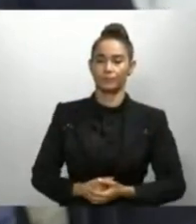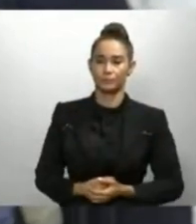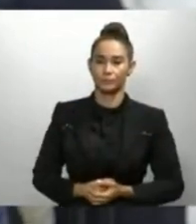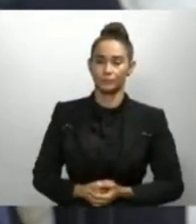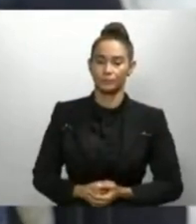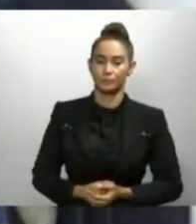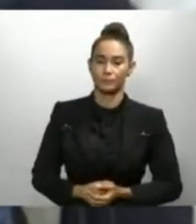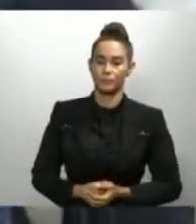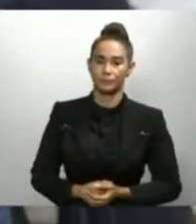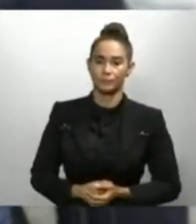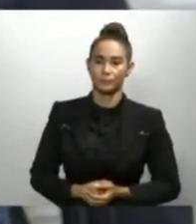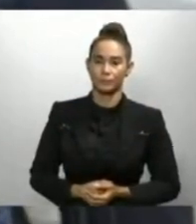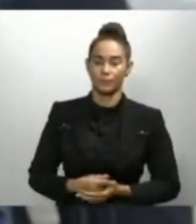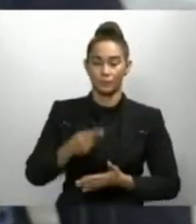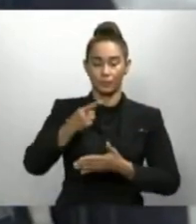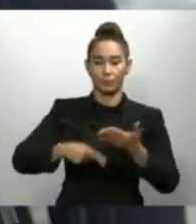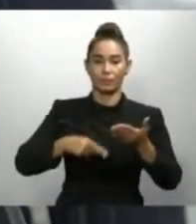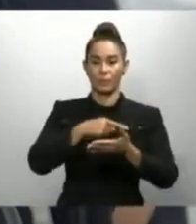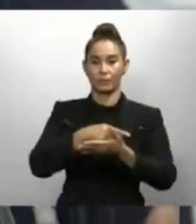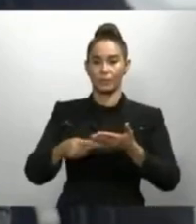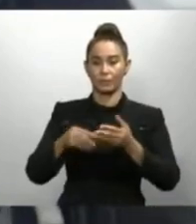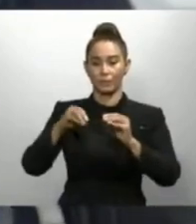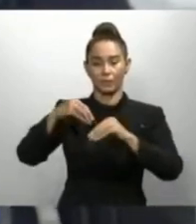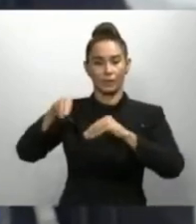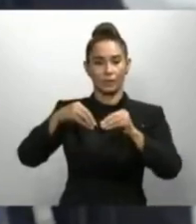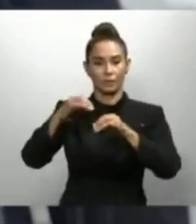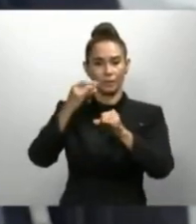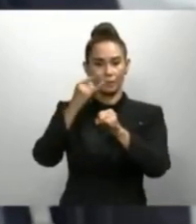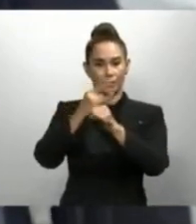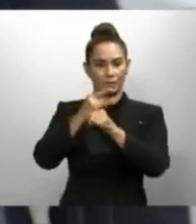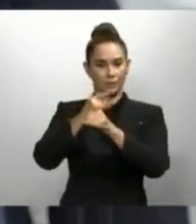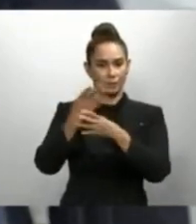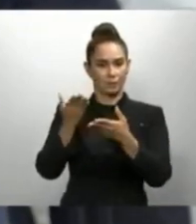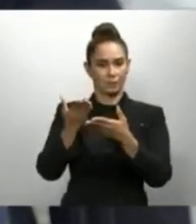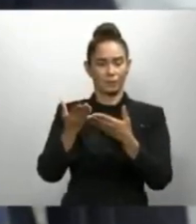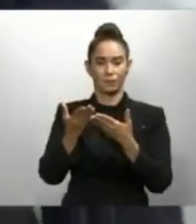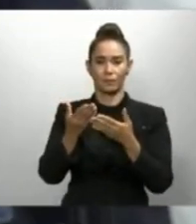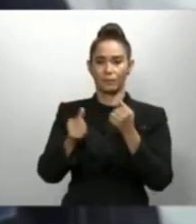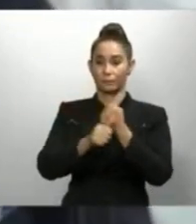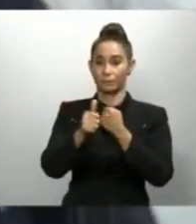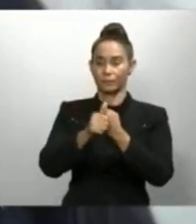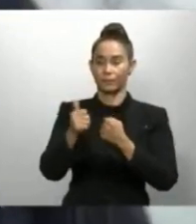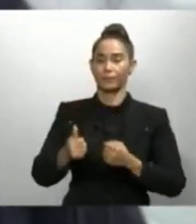el trasiego ilegal de alcohol.